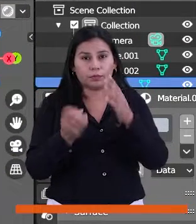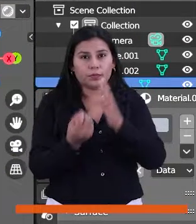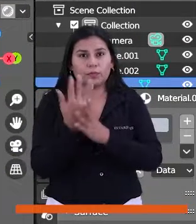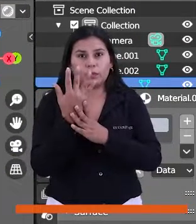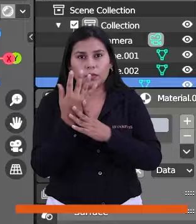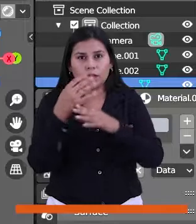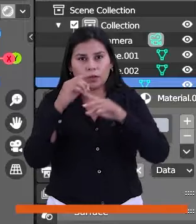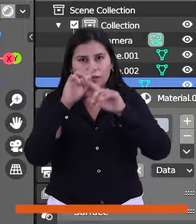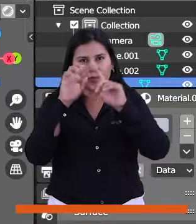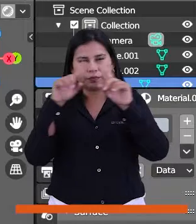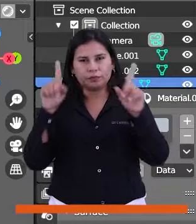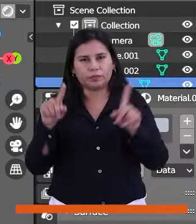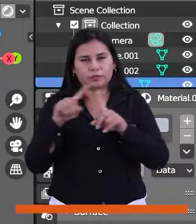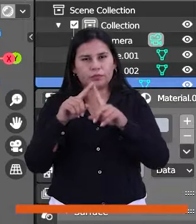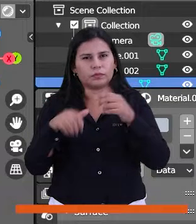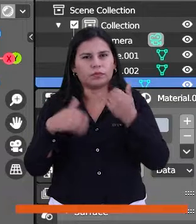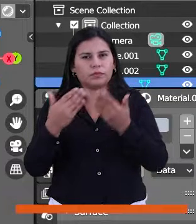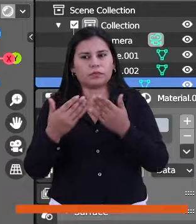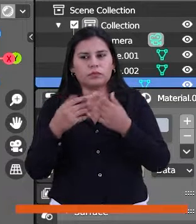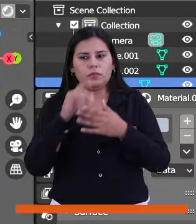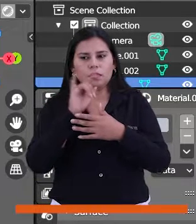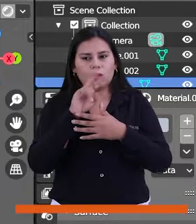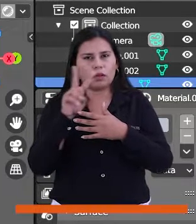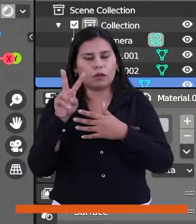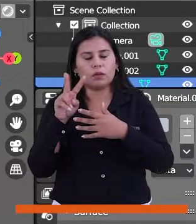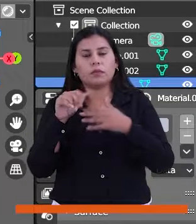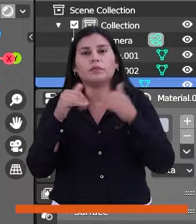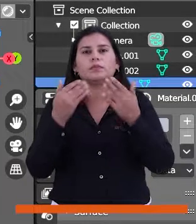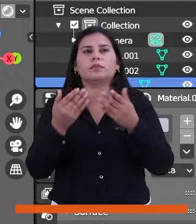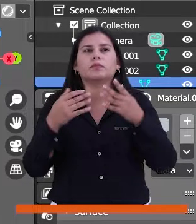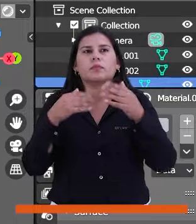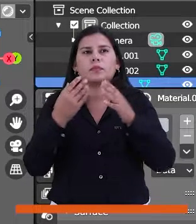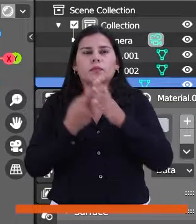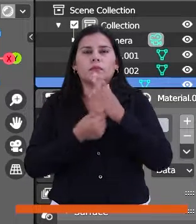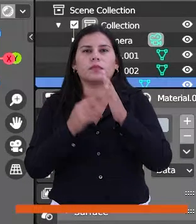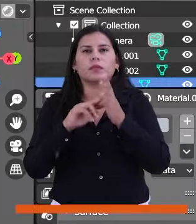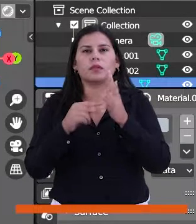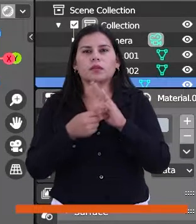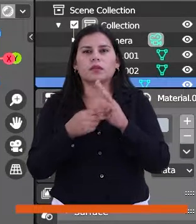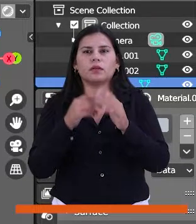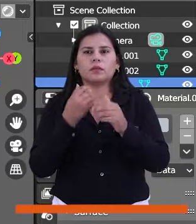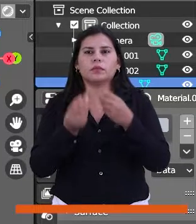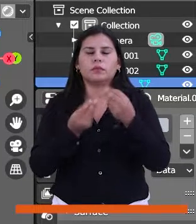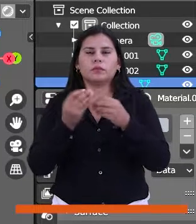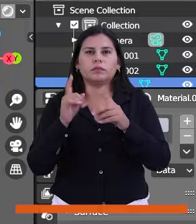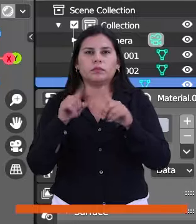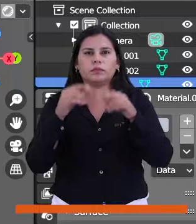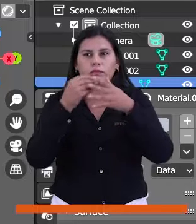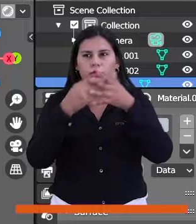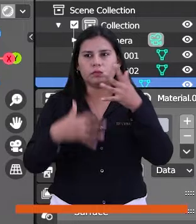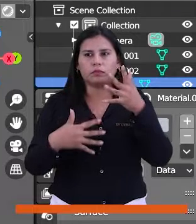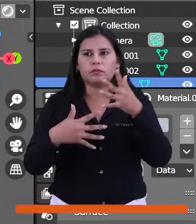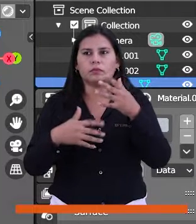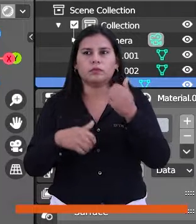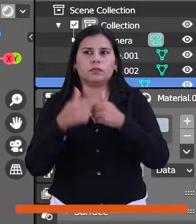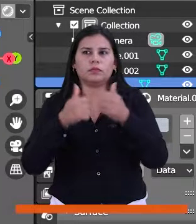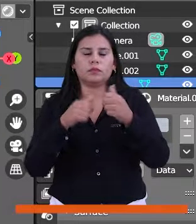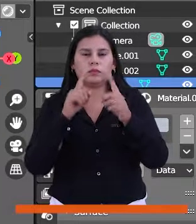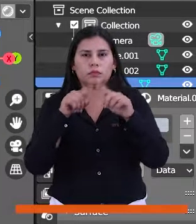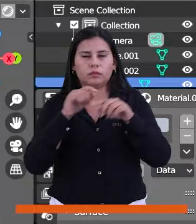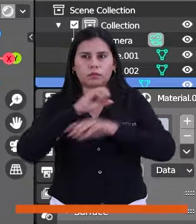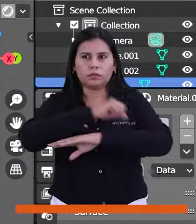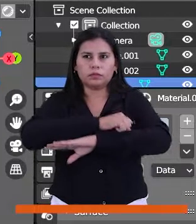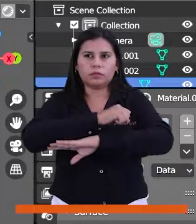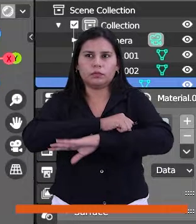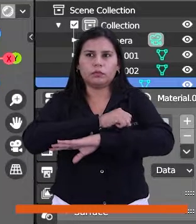nueva ventana la voy a configurar como una vista V. Para hacer eso, pues voy a esta lista desplegable, la lista de